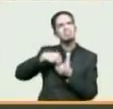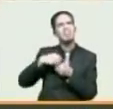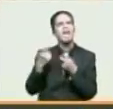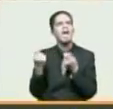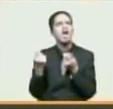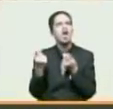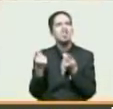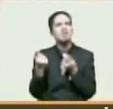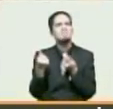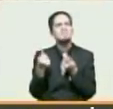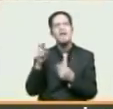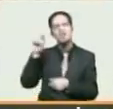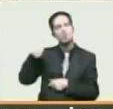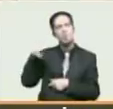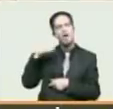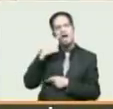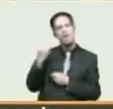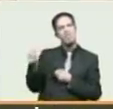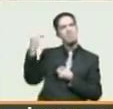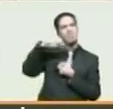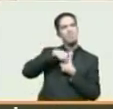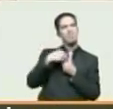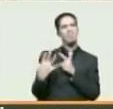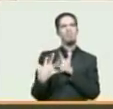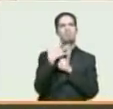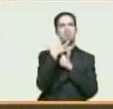jamás lo iba a afectar a usted.